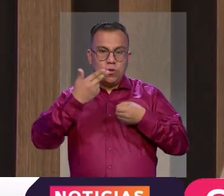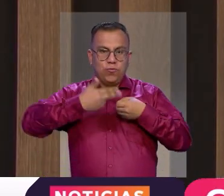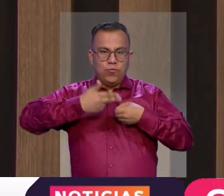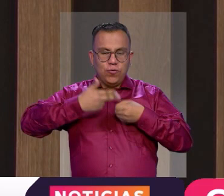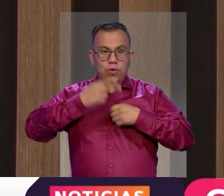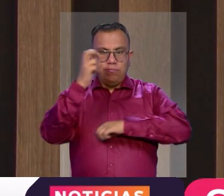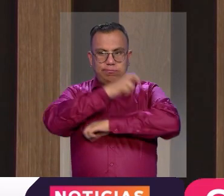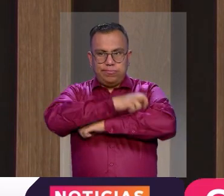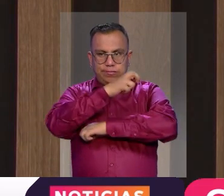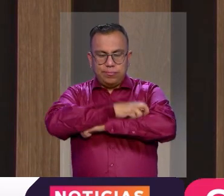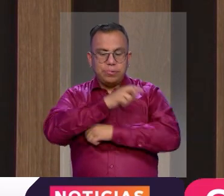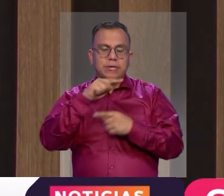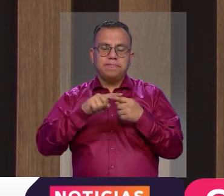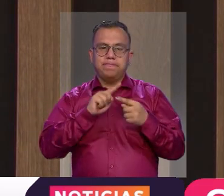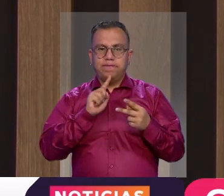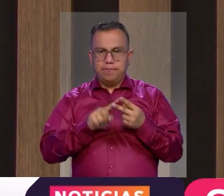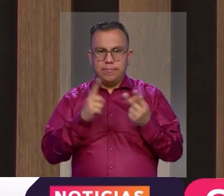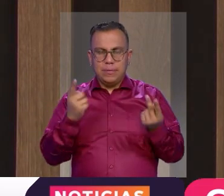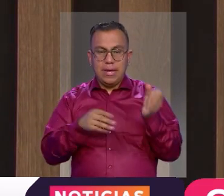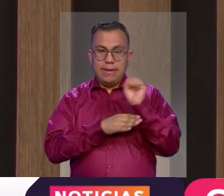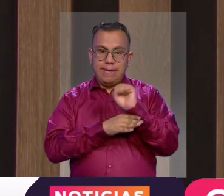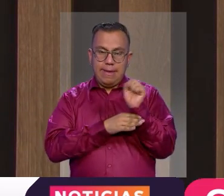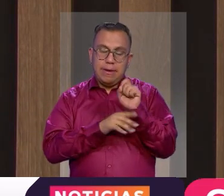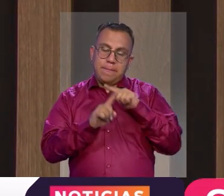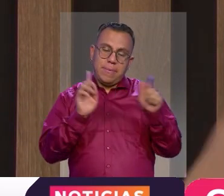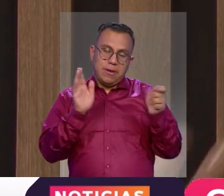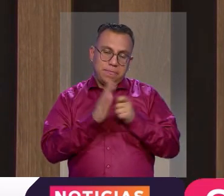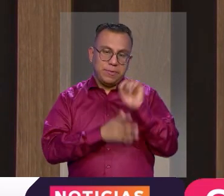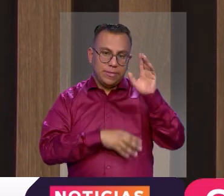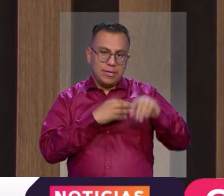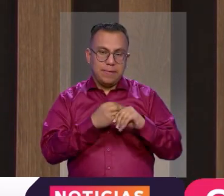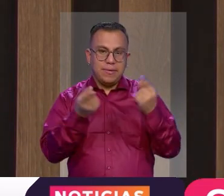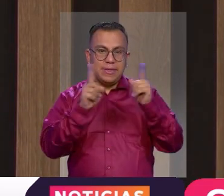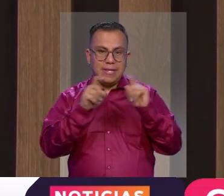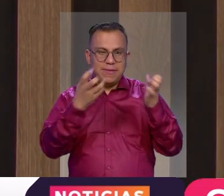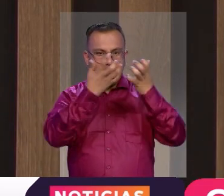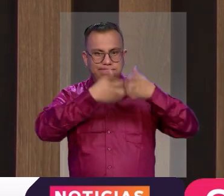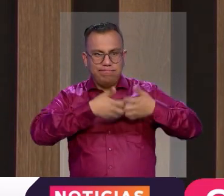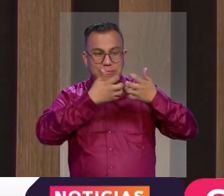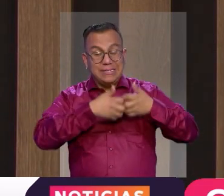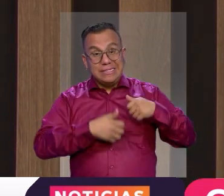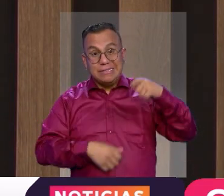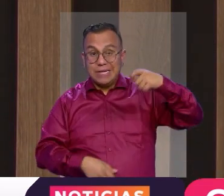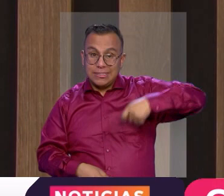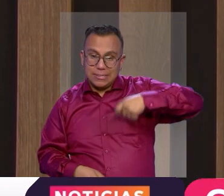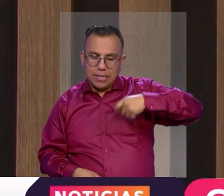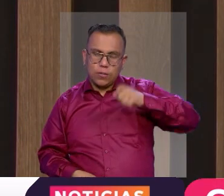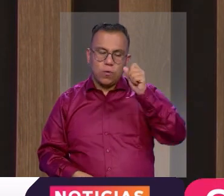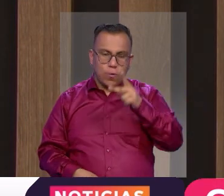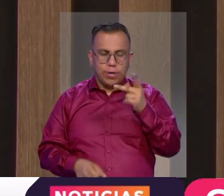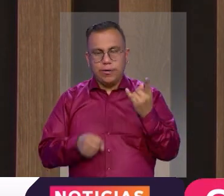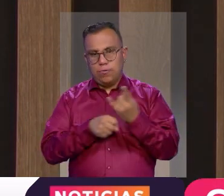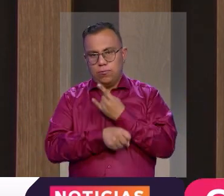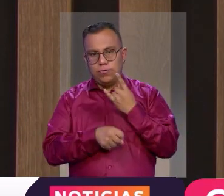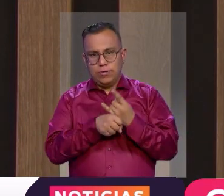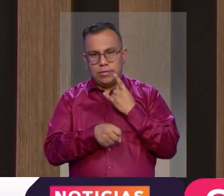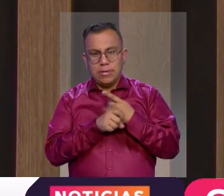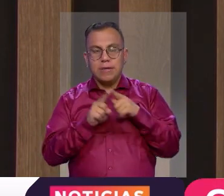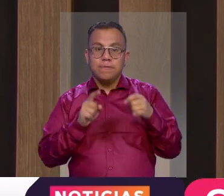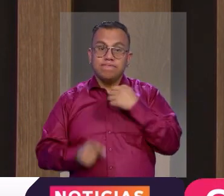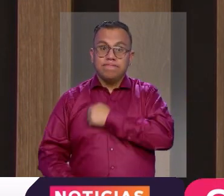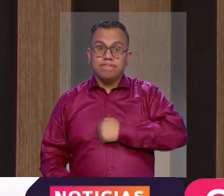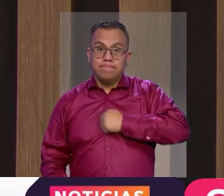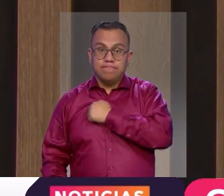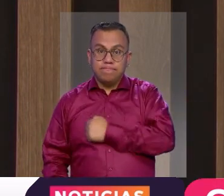fósiles primordialmente en vehículos pero también en la industria si es necesario usar les favor de